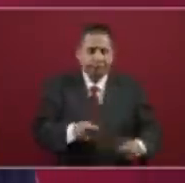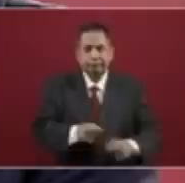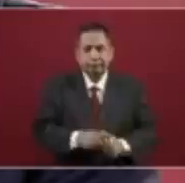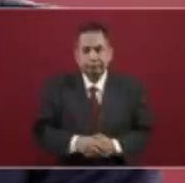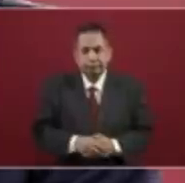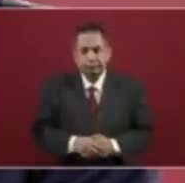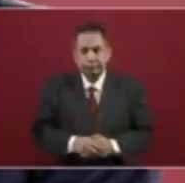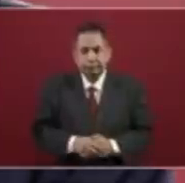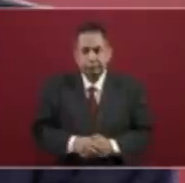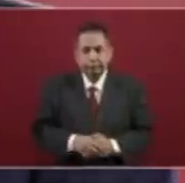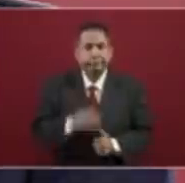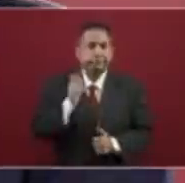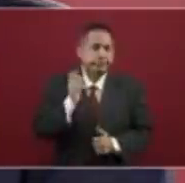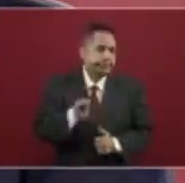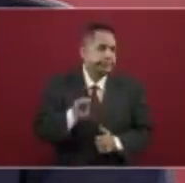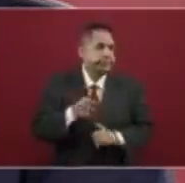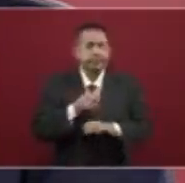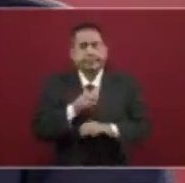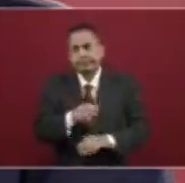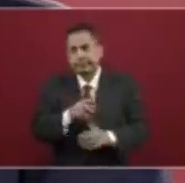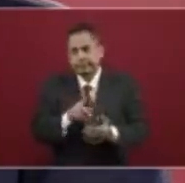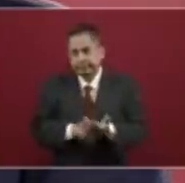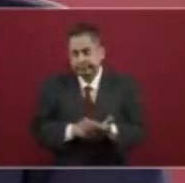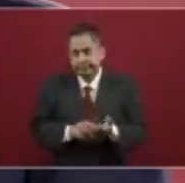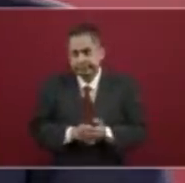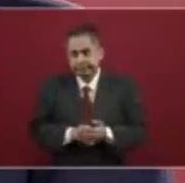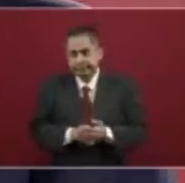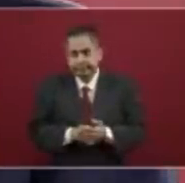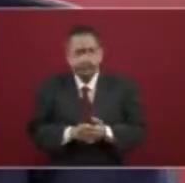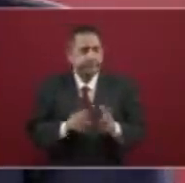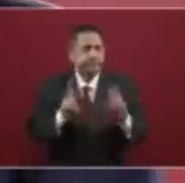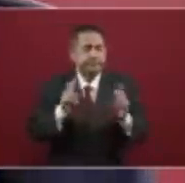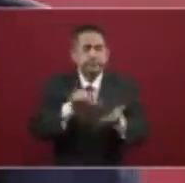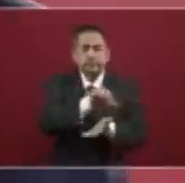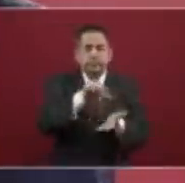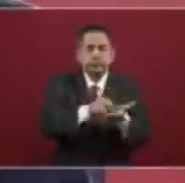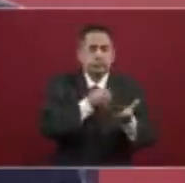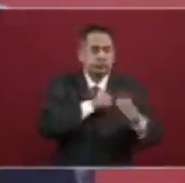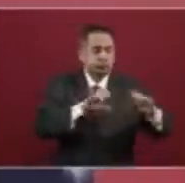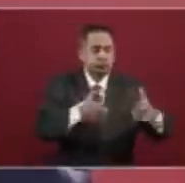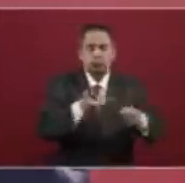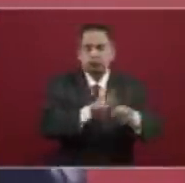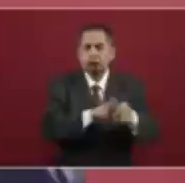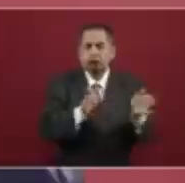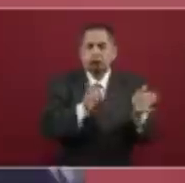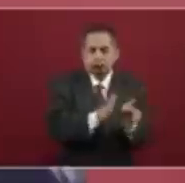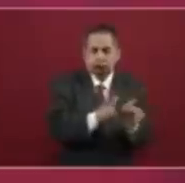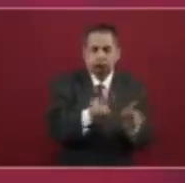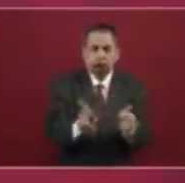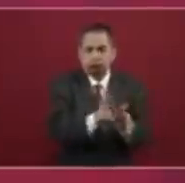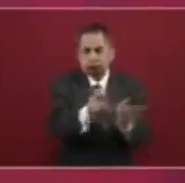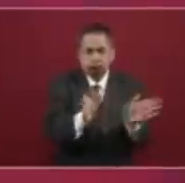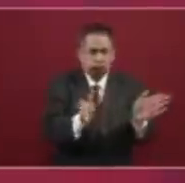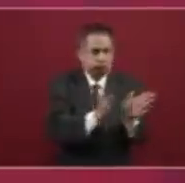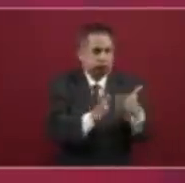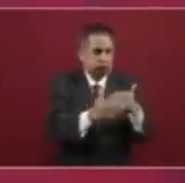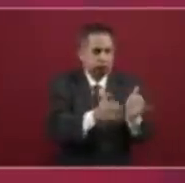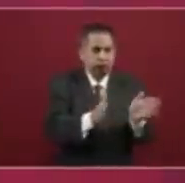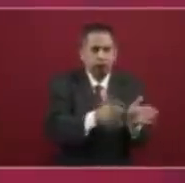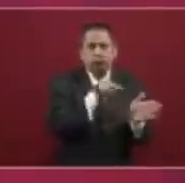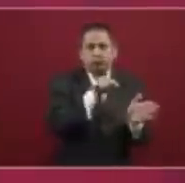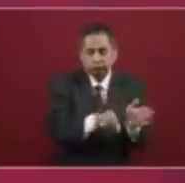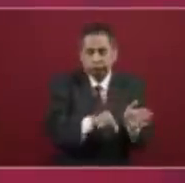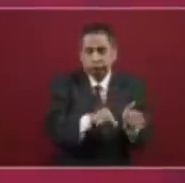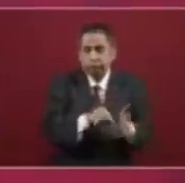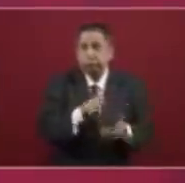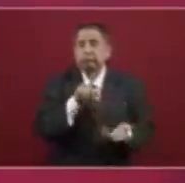todo lo que tiene que ver con centros de salud, unidades médicas rurales que están en